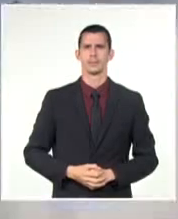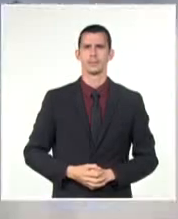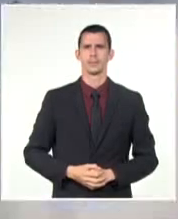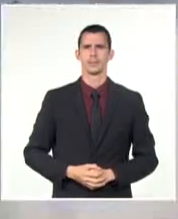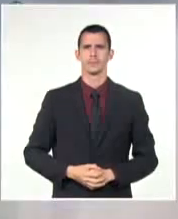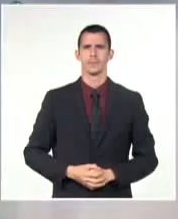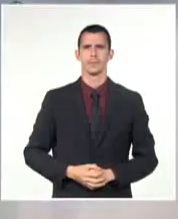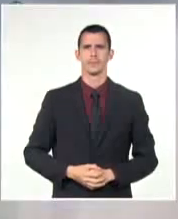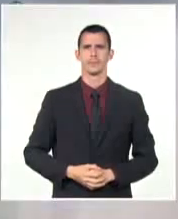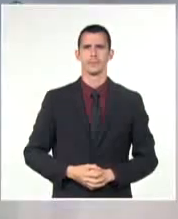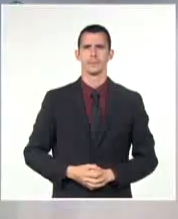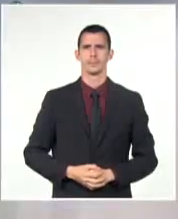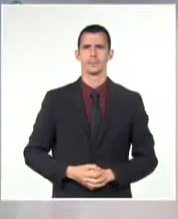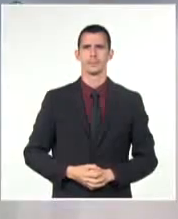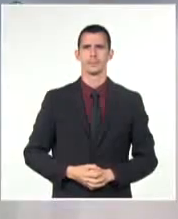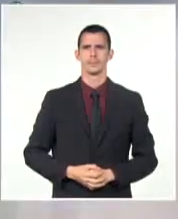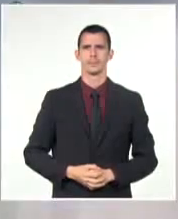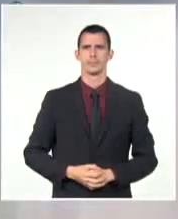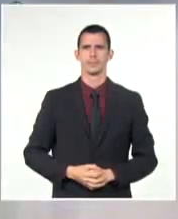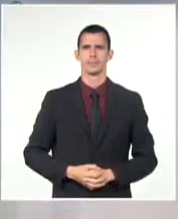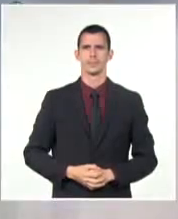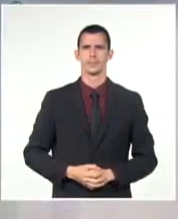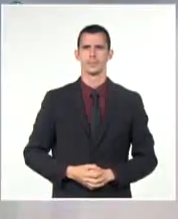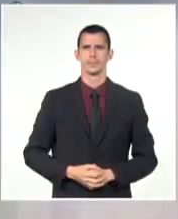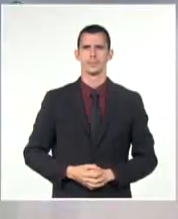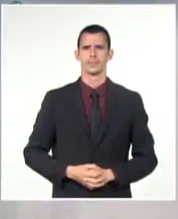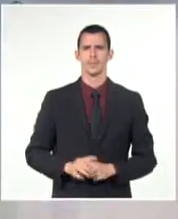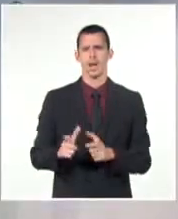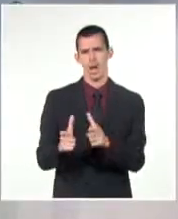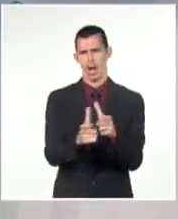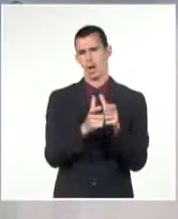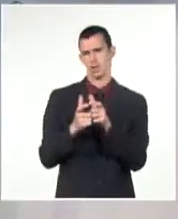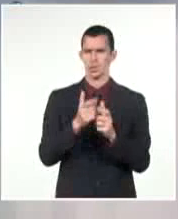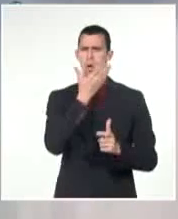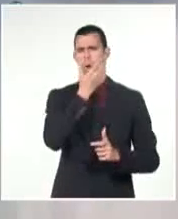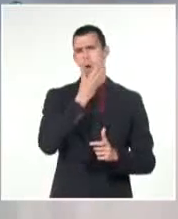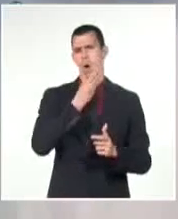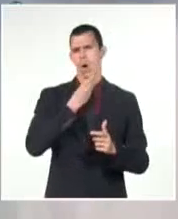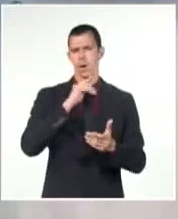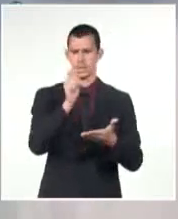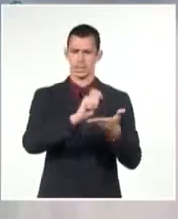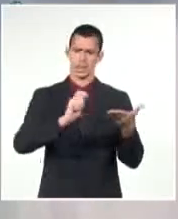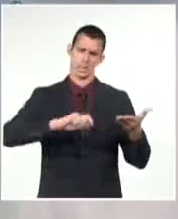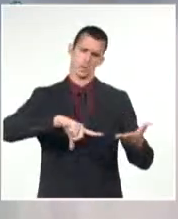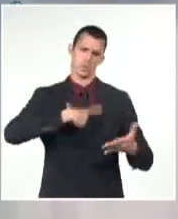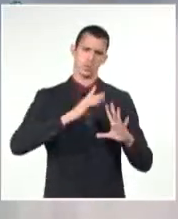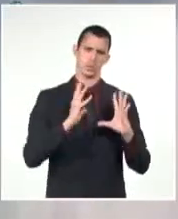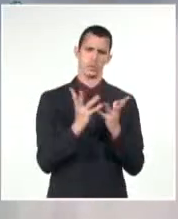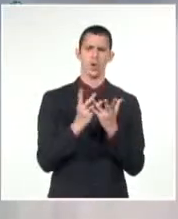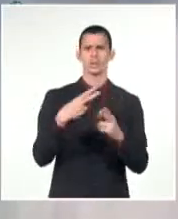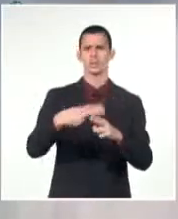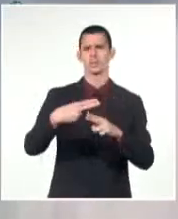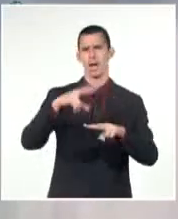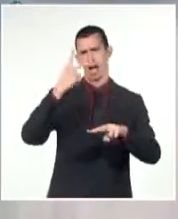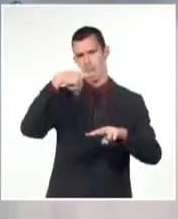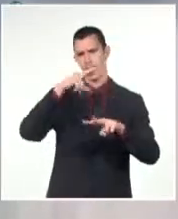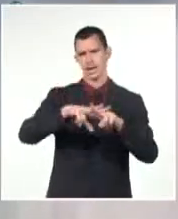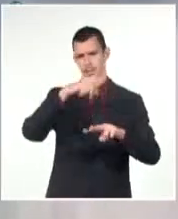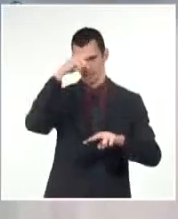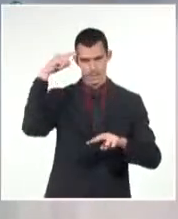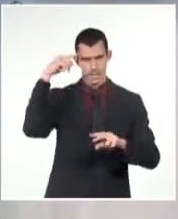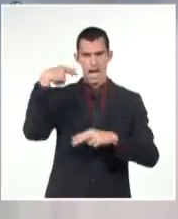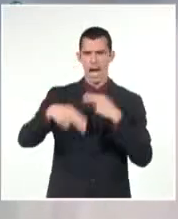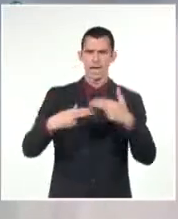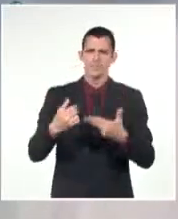Cubana. La Asociación Hermanos AIS entregó esta tarde los premios del taller y concurso de periodismo cultural Rubén Martínez